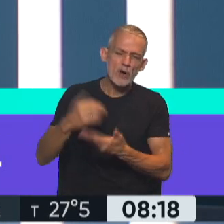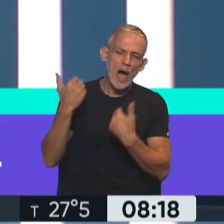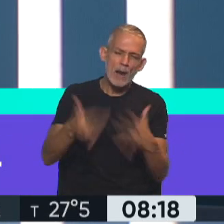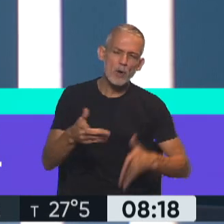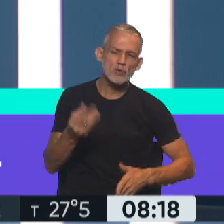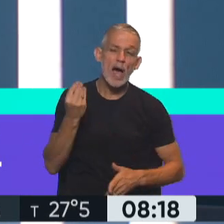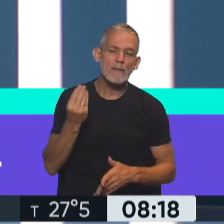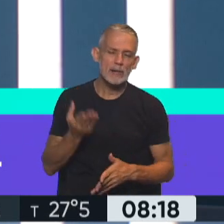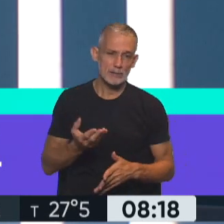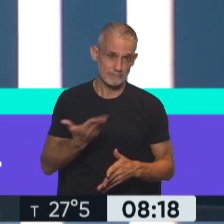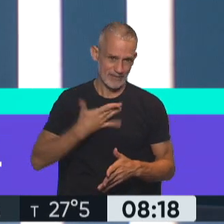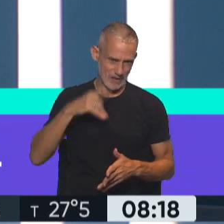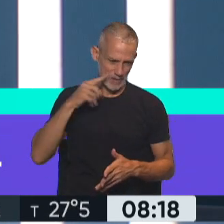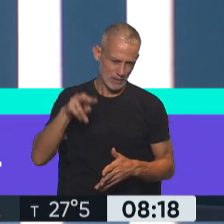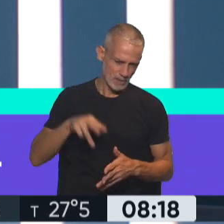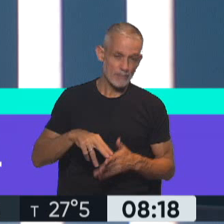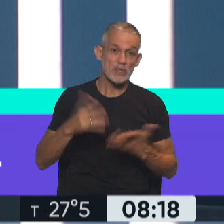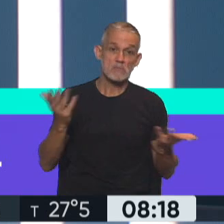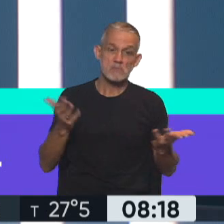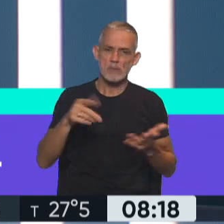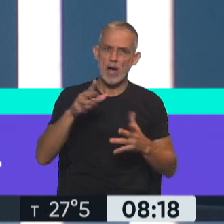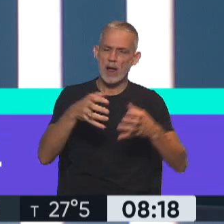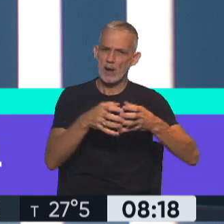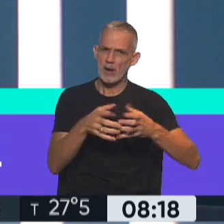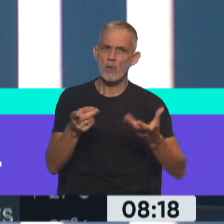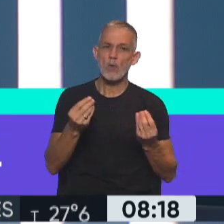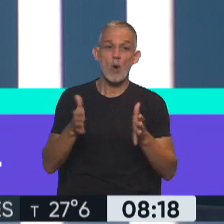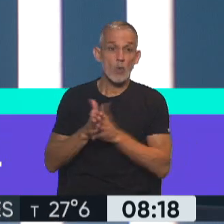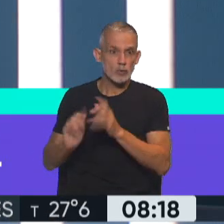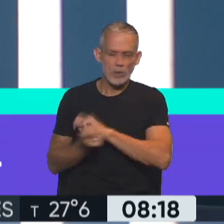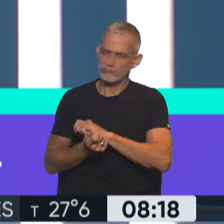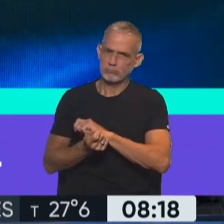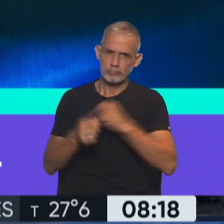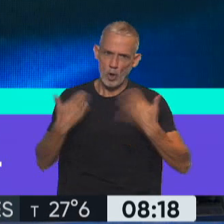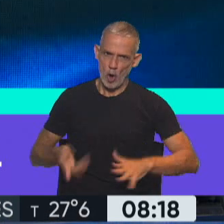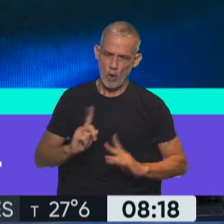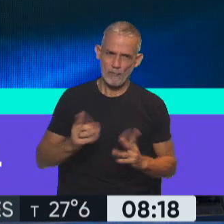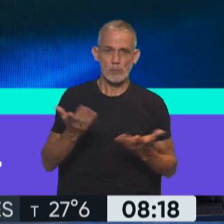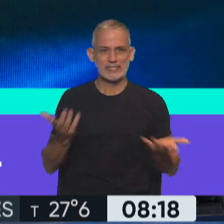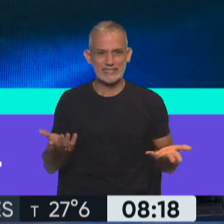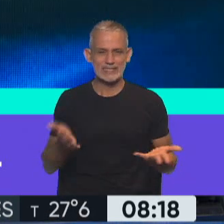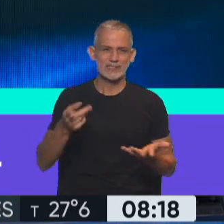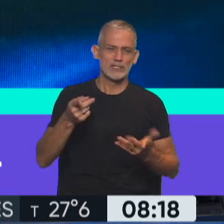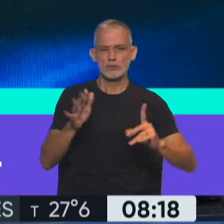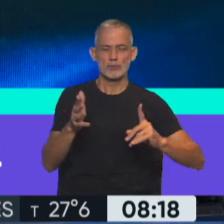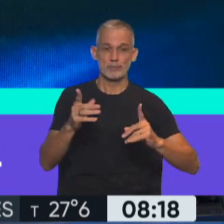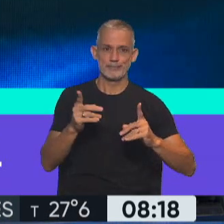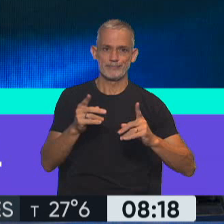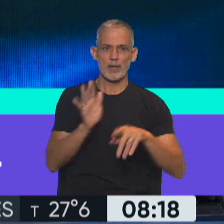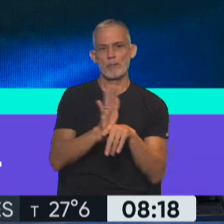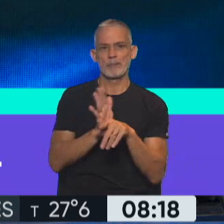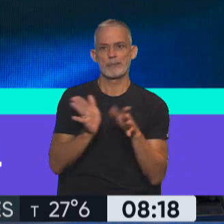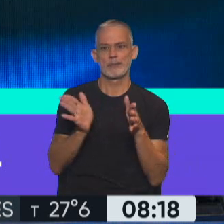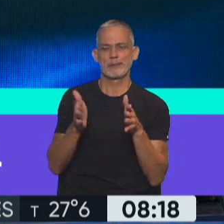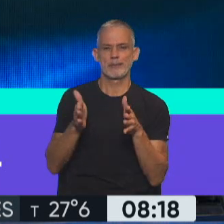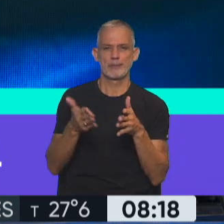de la oposición. Ha caído no muy bien dentro de Juntos por el Cambio. Ahora es cierto, Fer, que es una especie de encerrona, ¿no? Porque